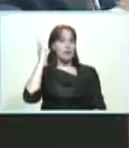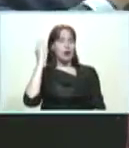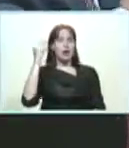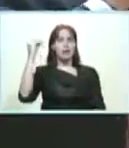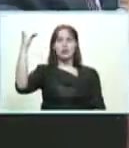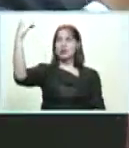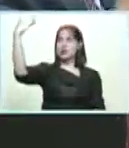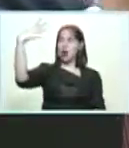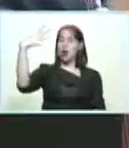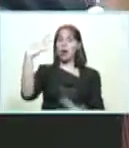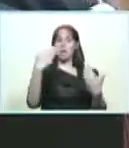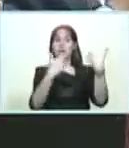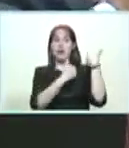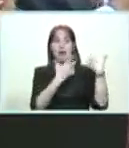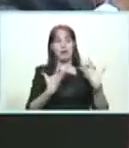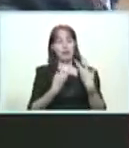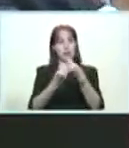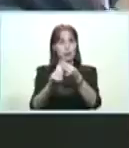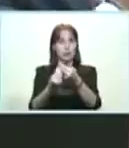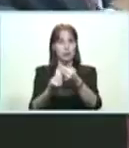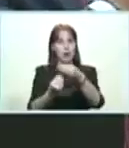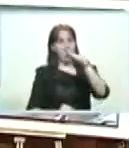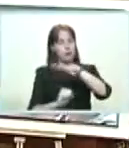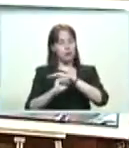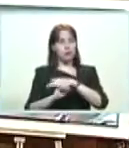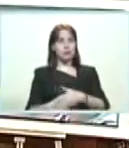lo encargo, Sol.